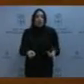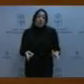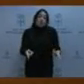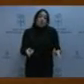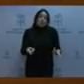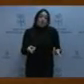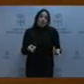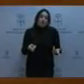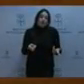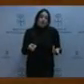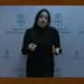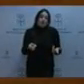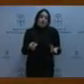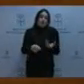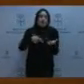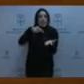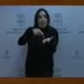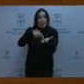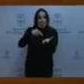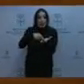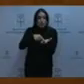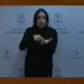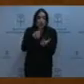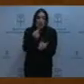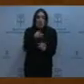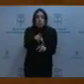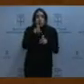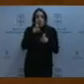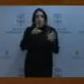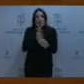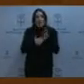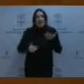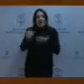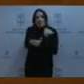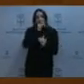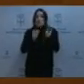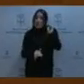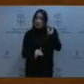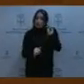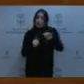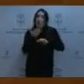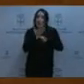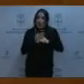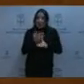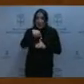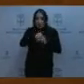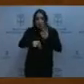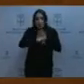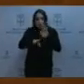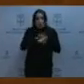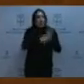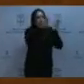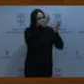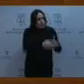supone siempre este impuesto y, por tanto, una minoración en los ingresos, la parte que les queda, usted